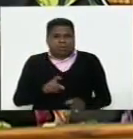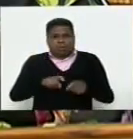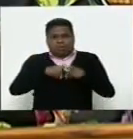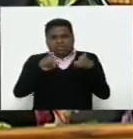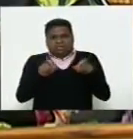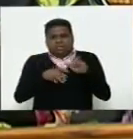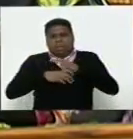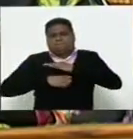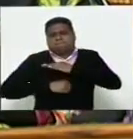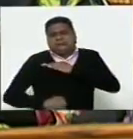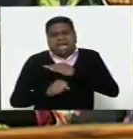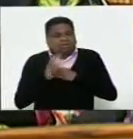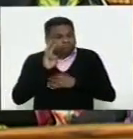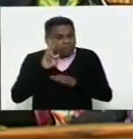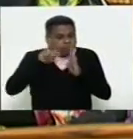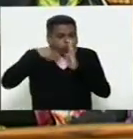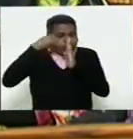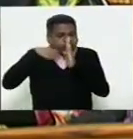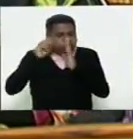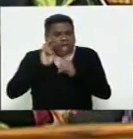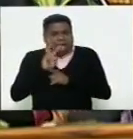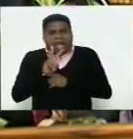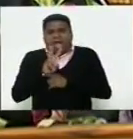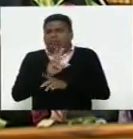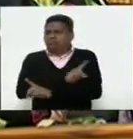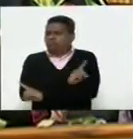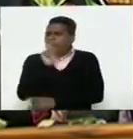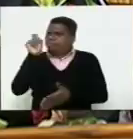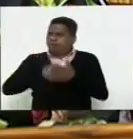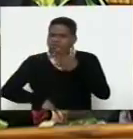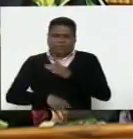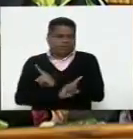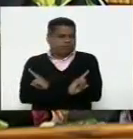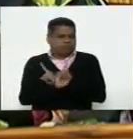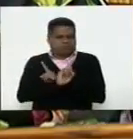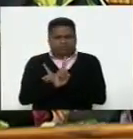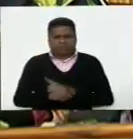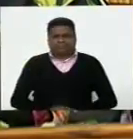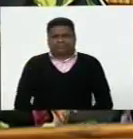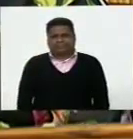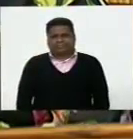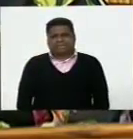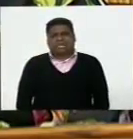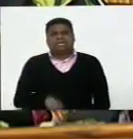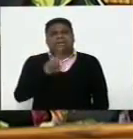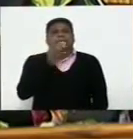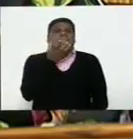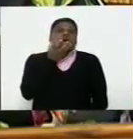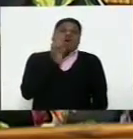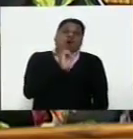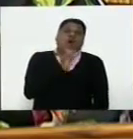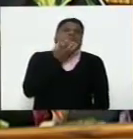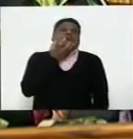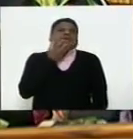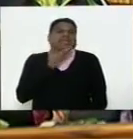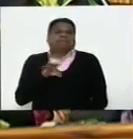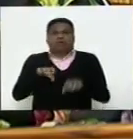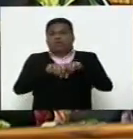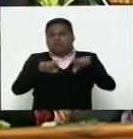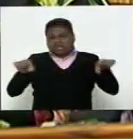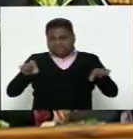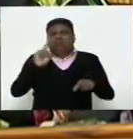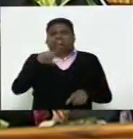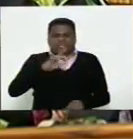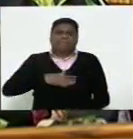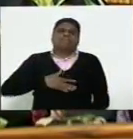previsto en el presente decreto constituyente, salvo aquellas de carácter educativo o preventivo